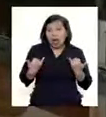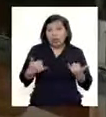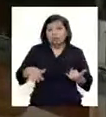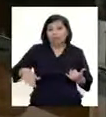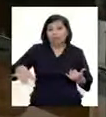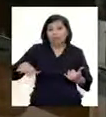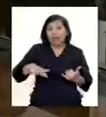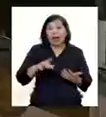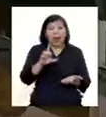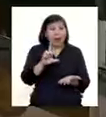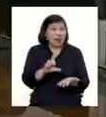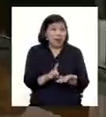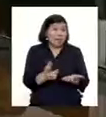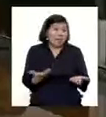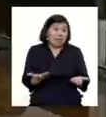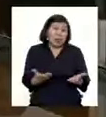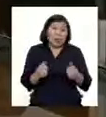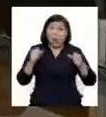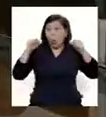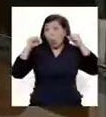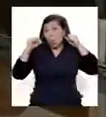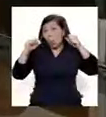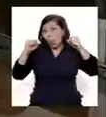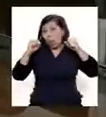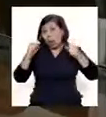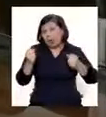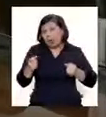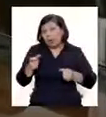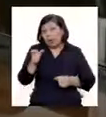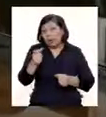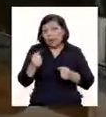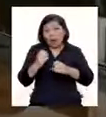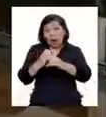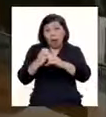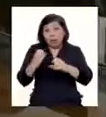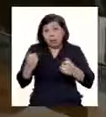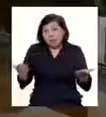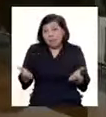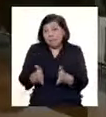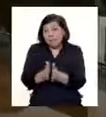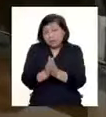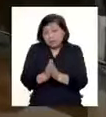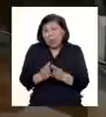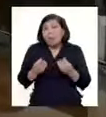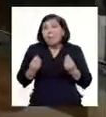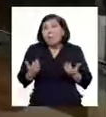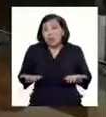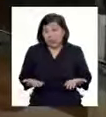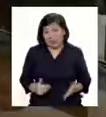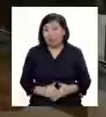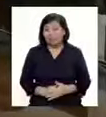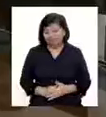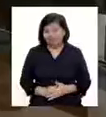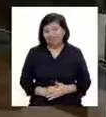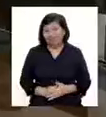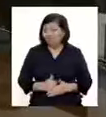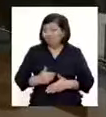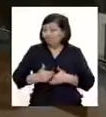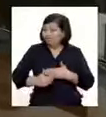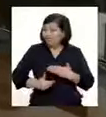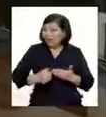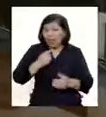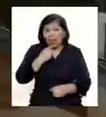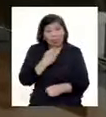en la capital con este paro que acatan los transportistas a modo de reclamo, precisamente por lo que se está,